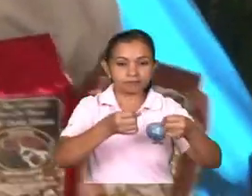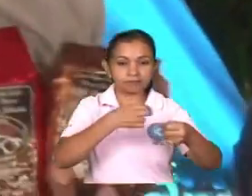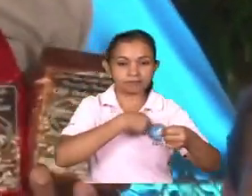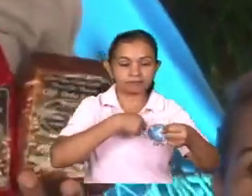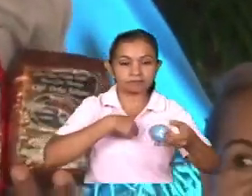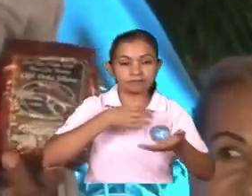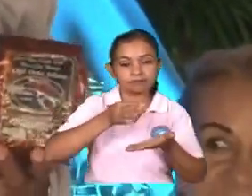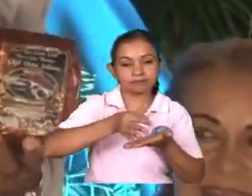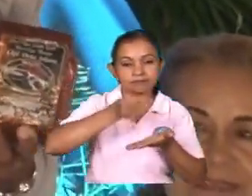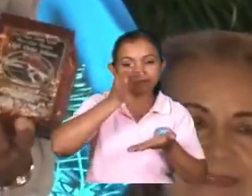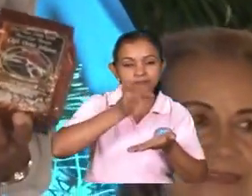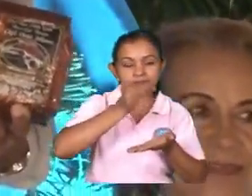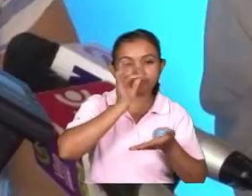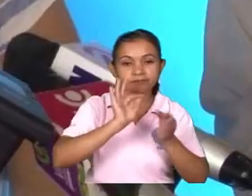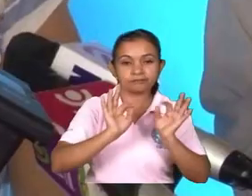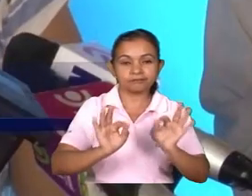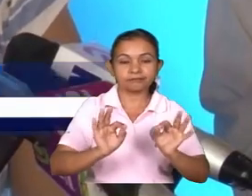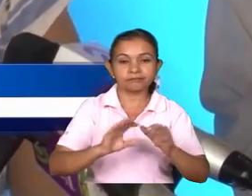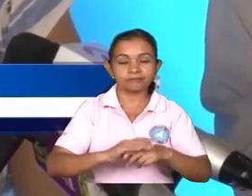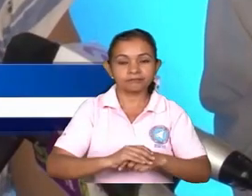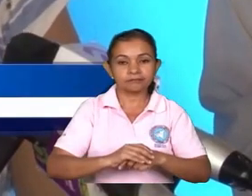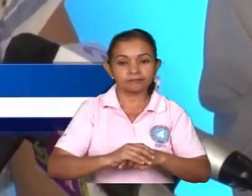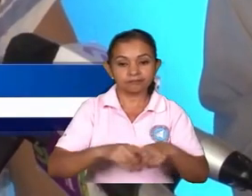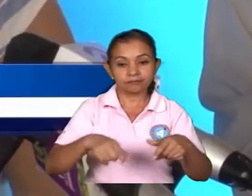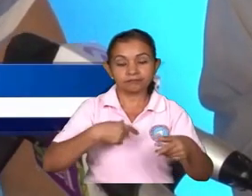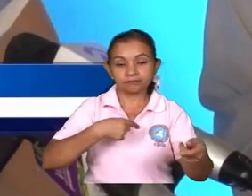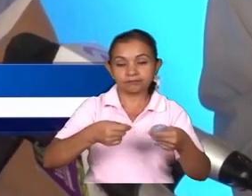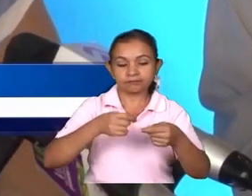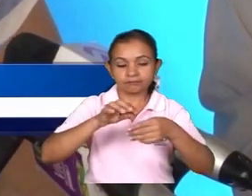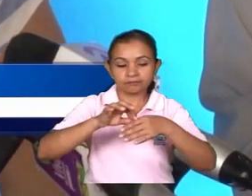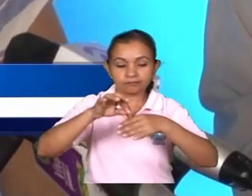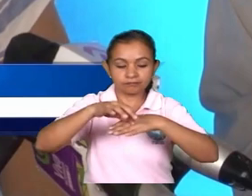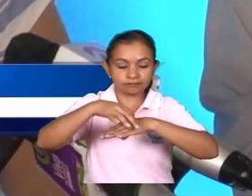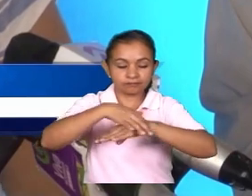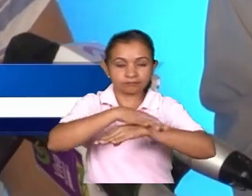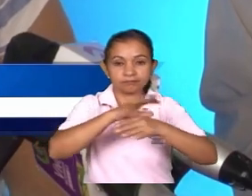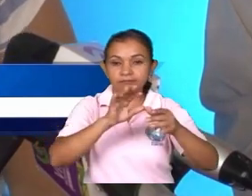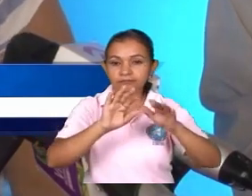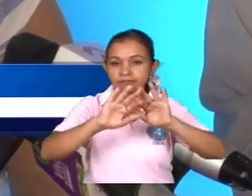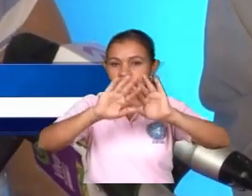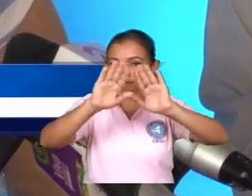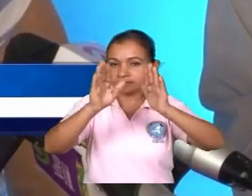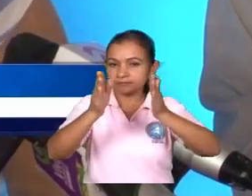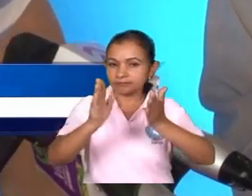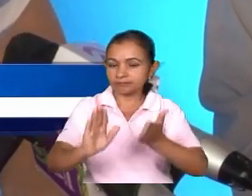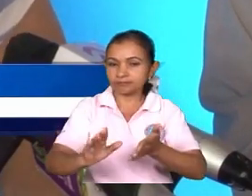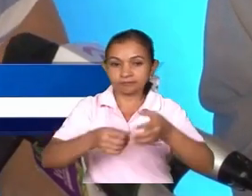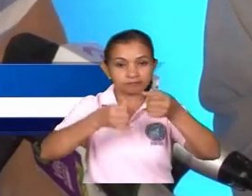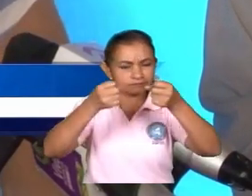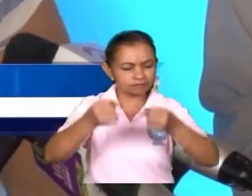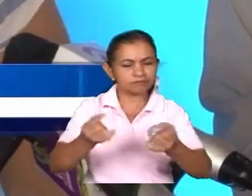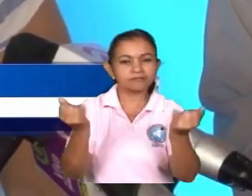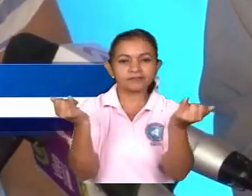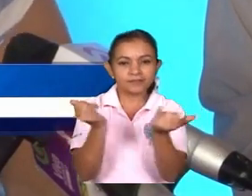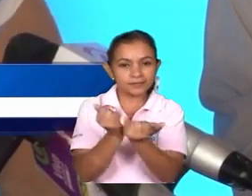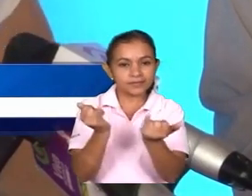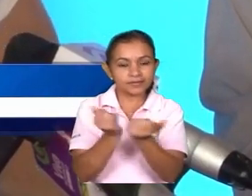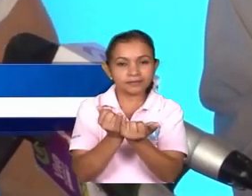de café de calidad. Yo oferto bisutería fina para dama, para caballero. También gracias